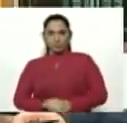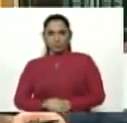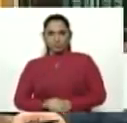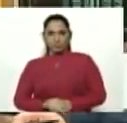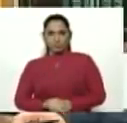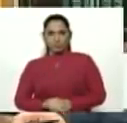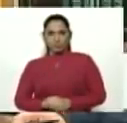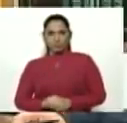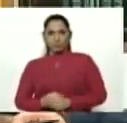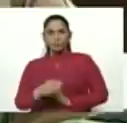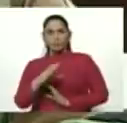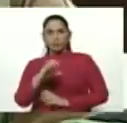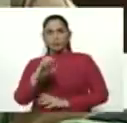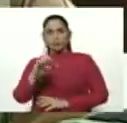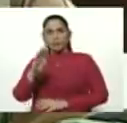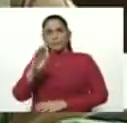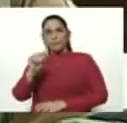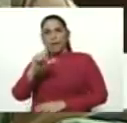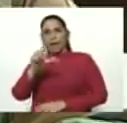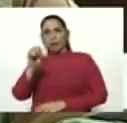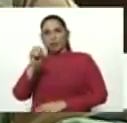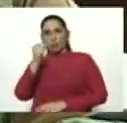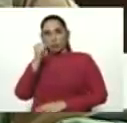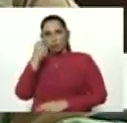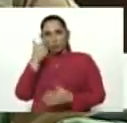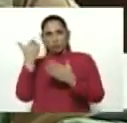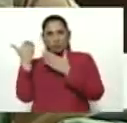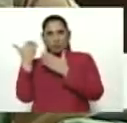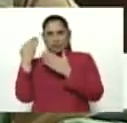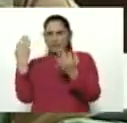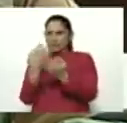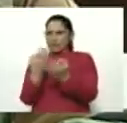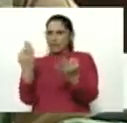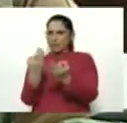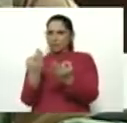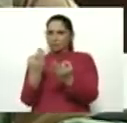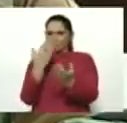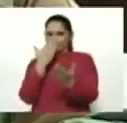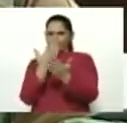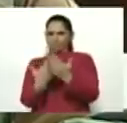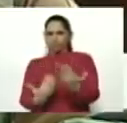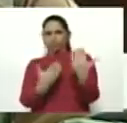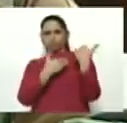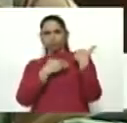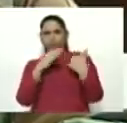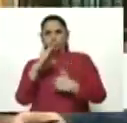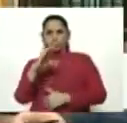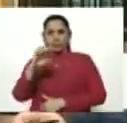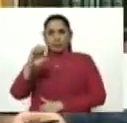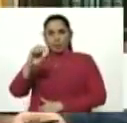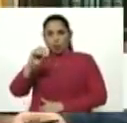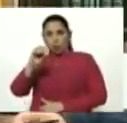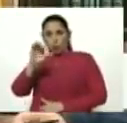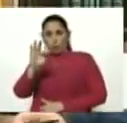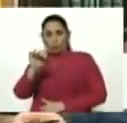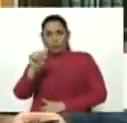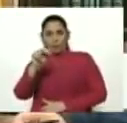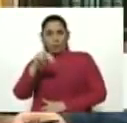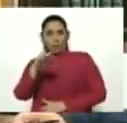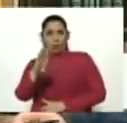Remigio Ceballo, almirante en jefe, siempre al frente de el CEO, compañero